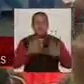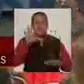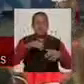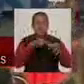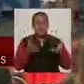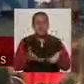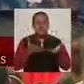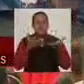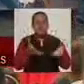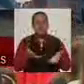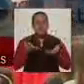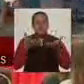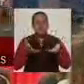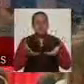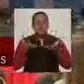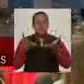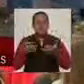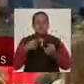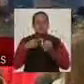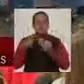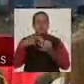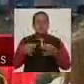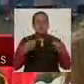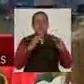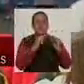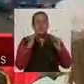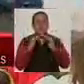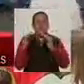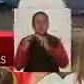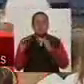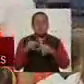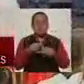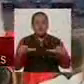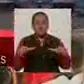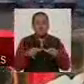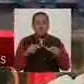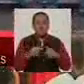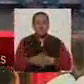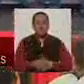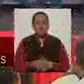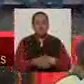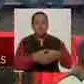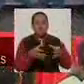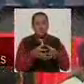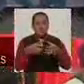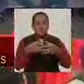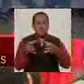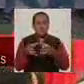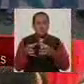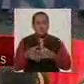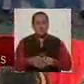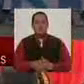trasladados hacia los otros puntos, hacia las otras etnias,